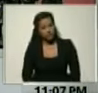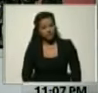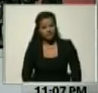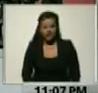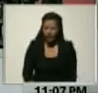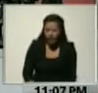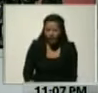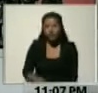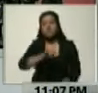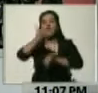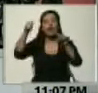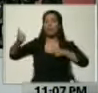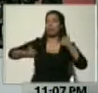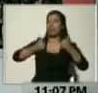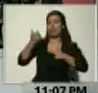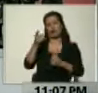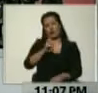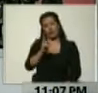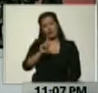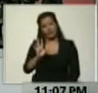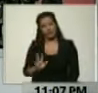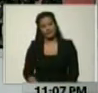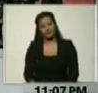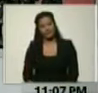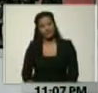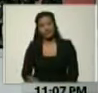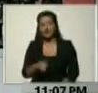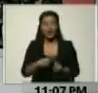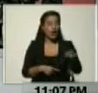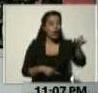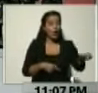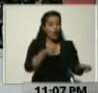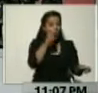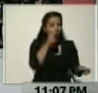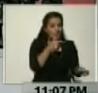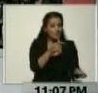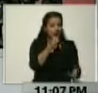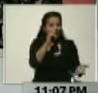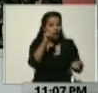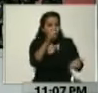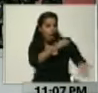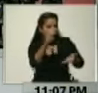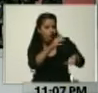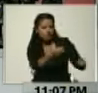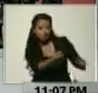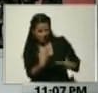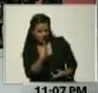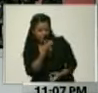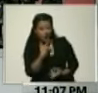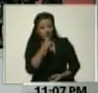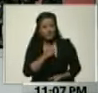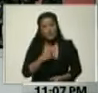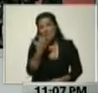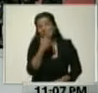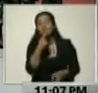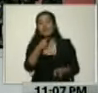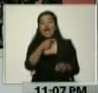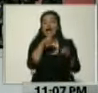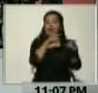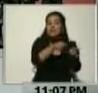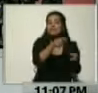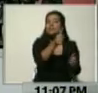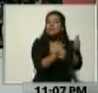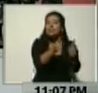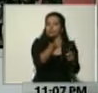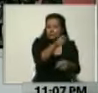No creo que sea uno viajero oportunista. El Patriota Potediagua nos informa. En el estado de Anzoátegui hay varios candidatos de la charca para la gobernación.